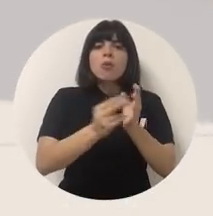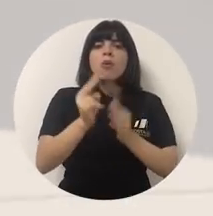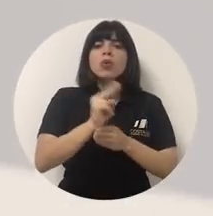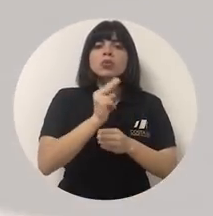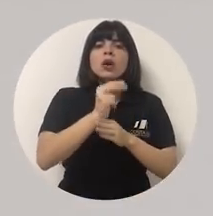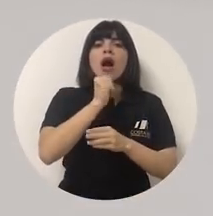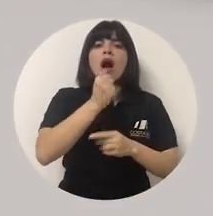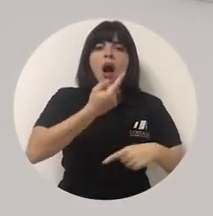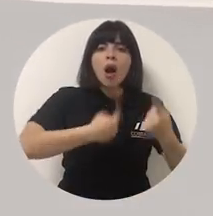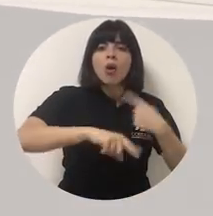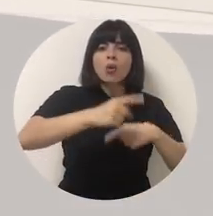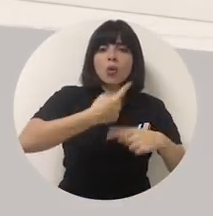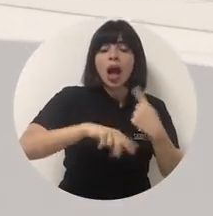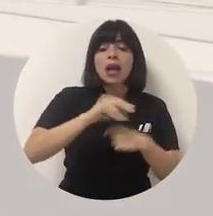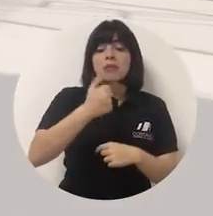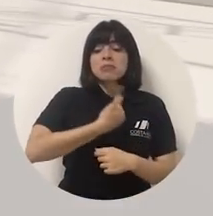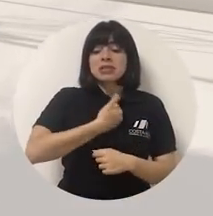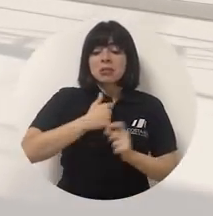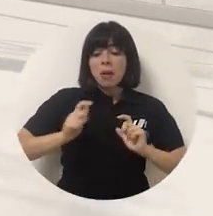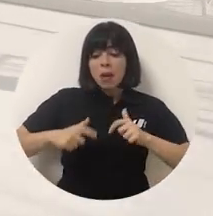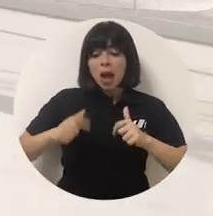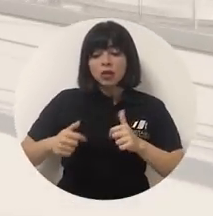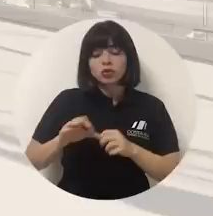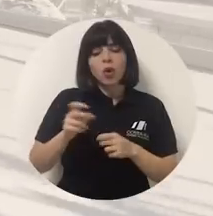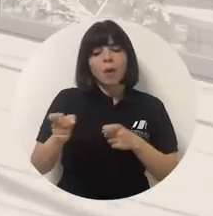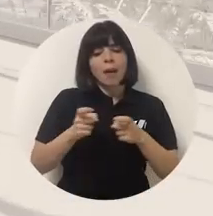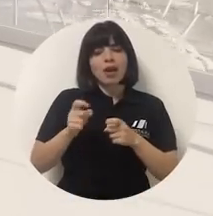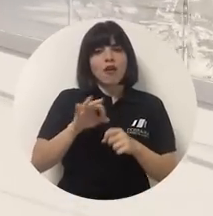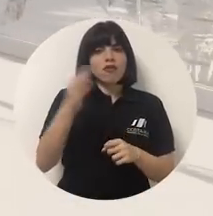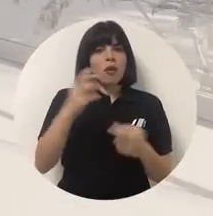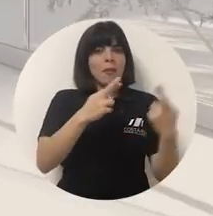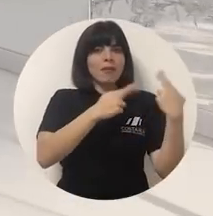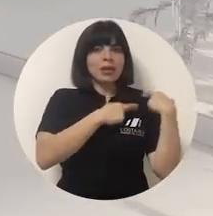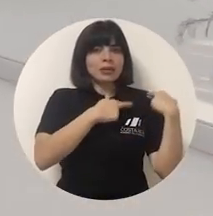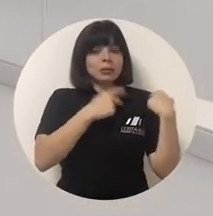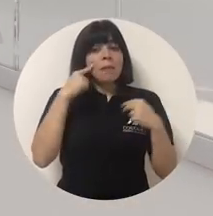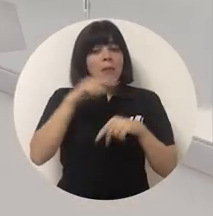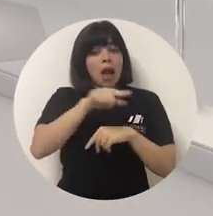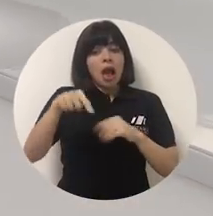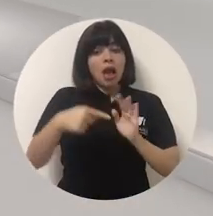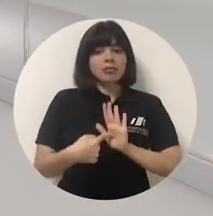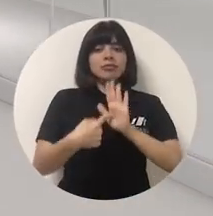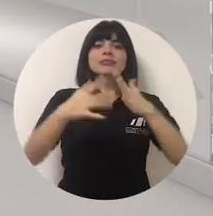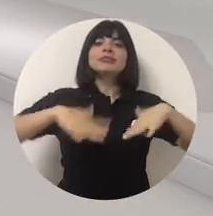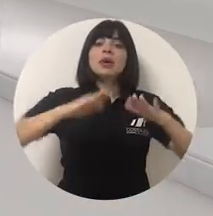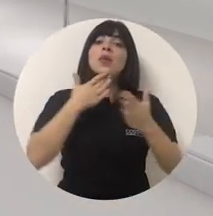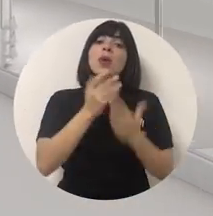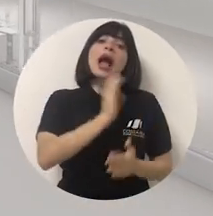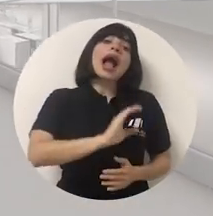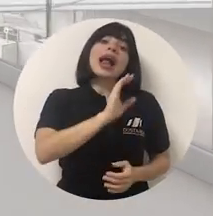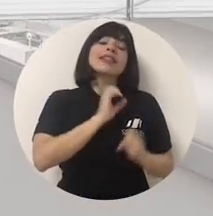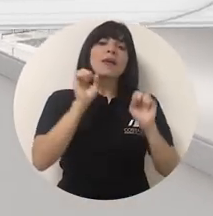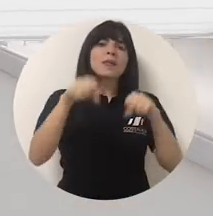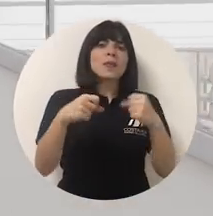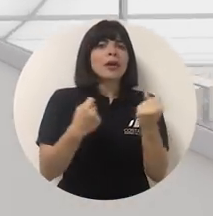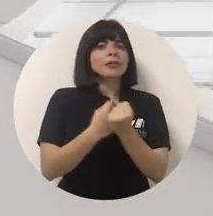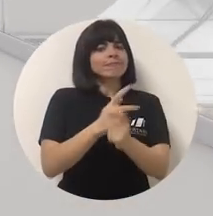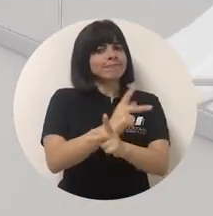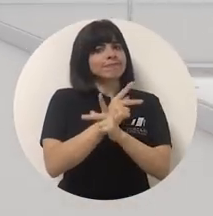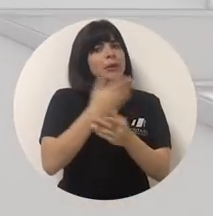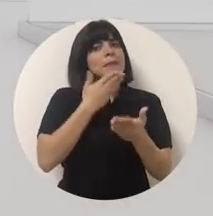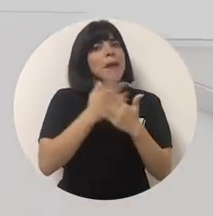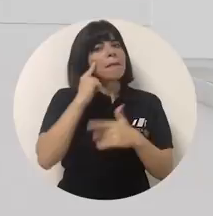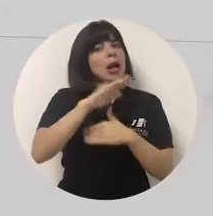el agua que consume y gestione sus desechos de forma responsable para proyectar así espacios de calidad que soporten el bienestar de